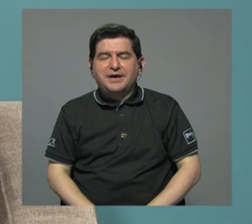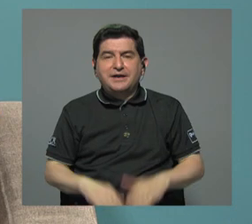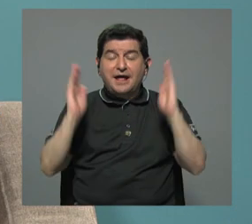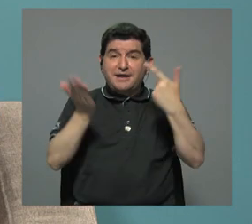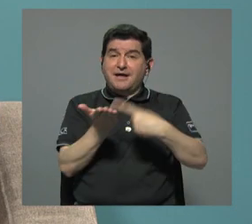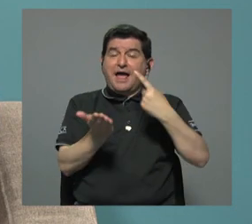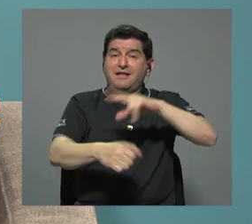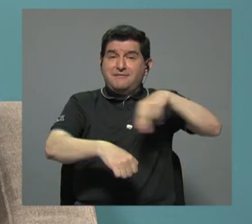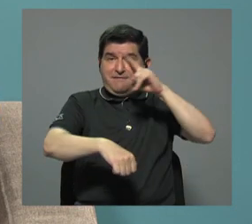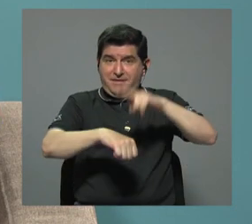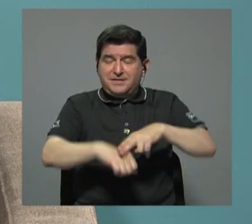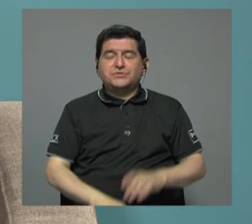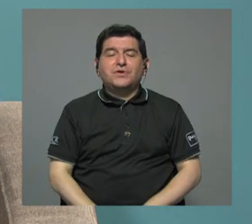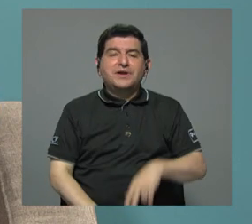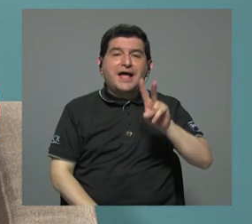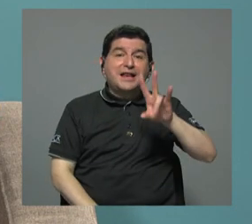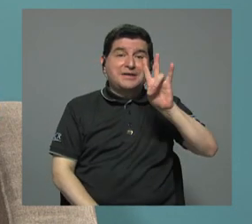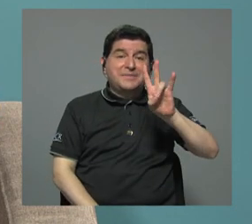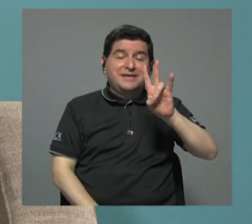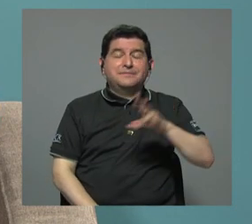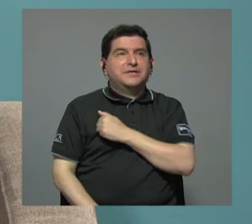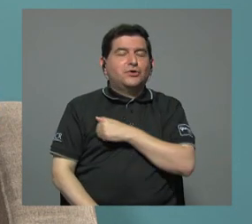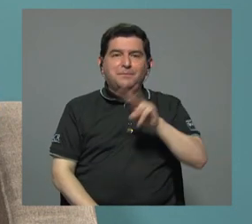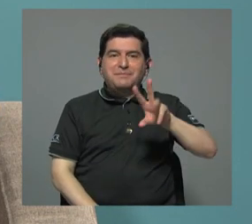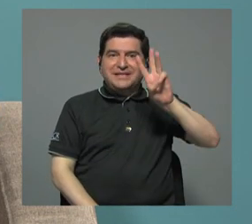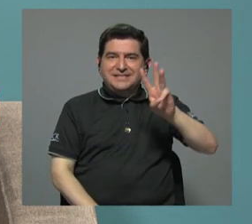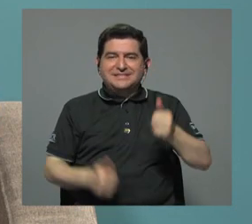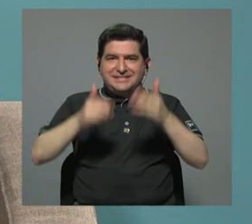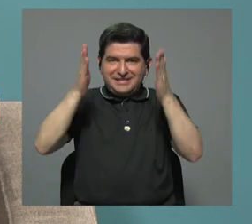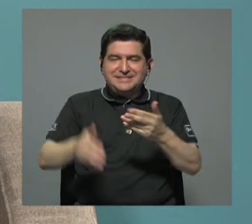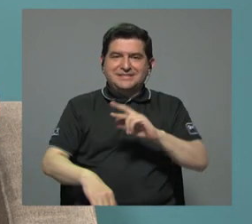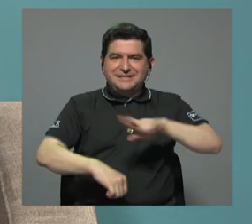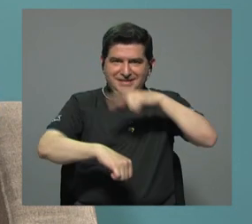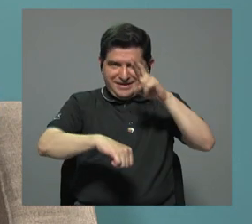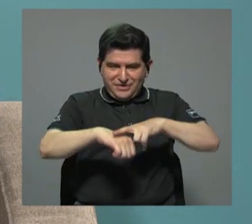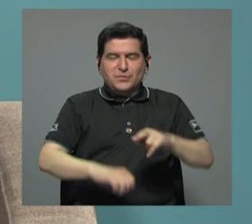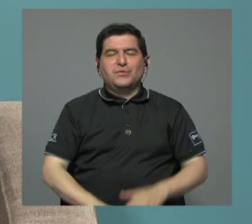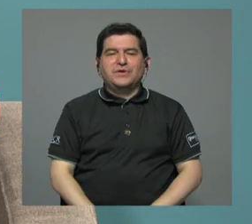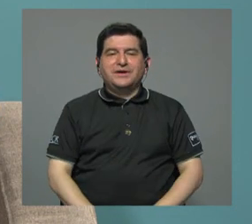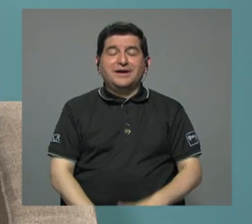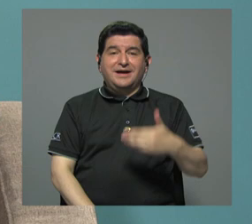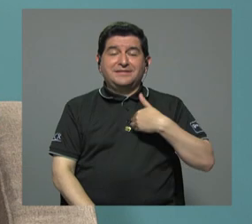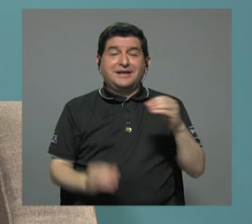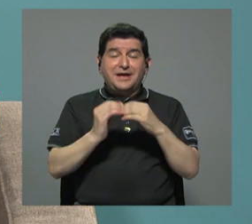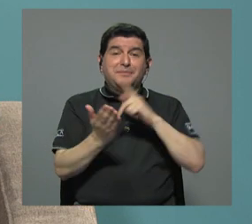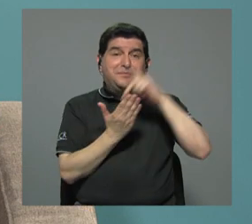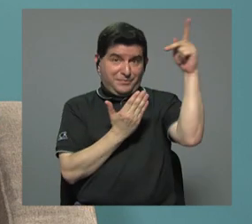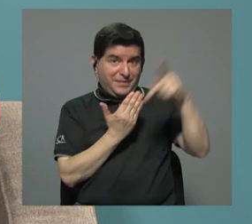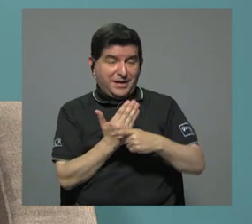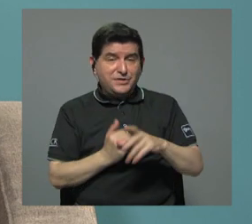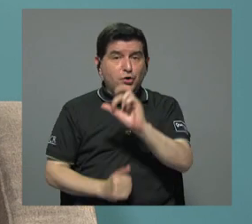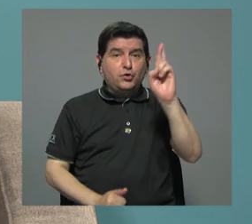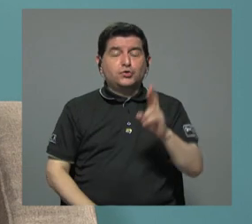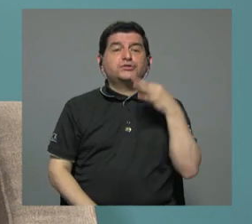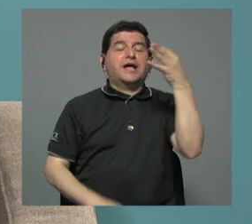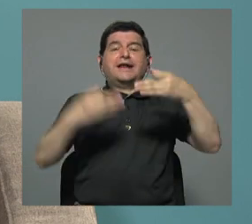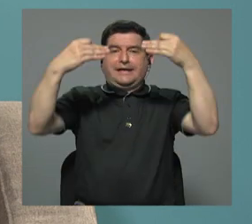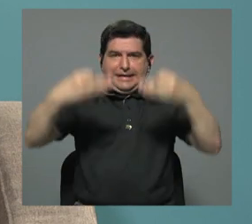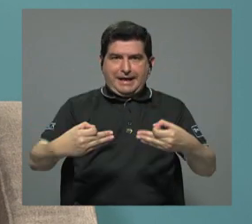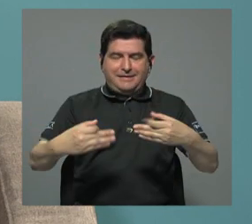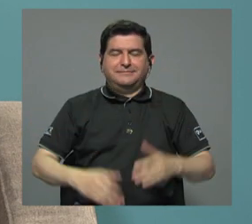debate nacional con las 26 candidaturas a la presidencia de la república y que tendremos más programas de costa rica en juego